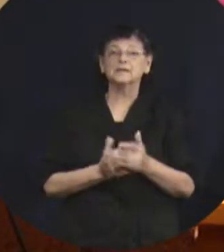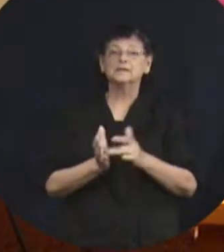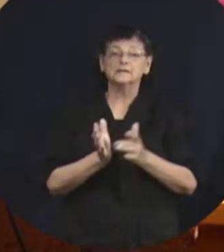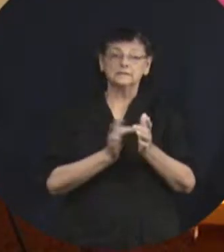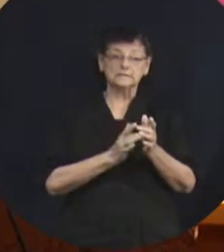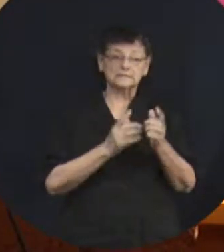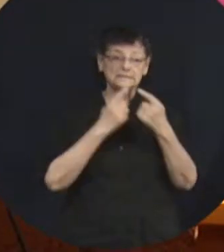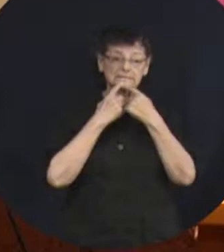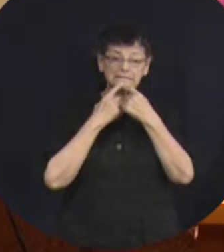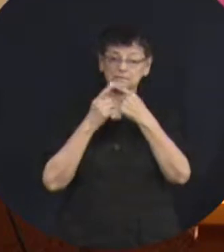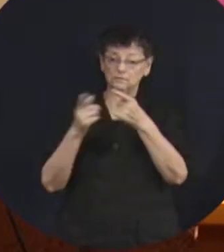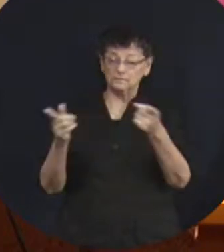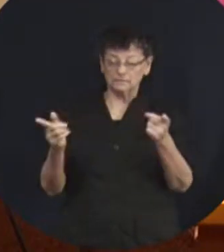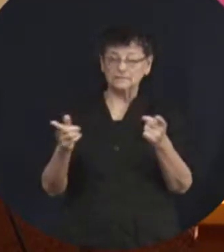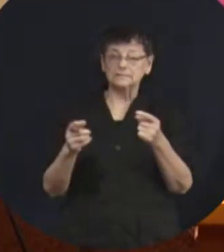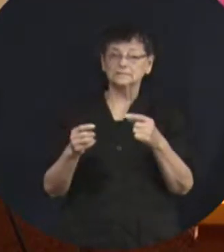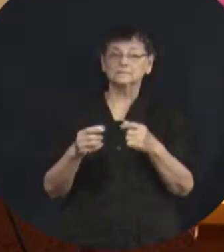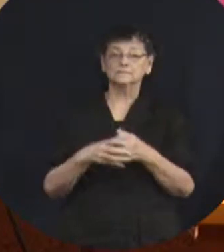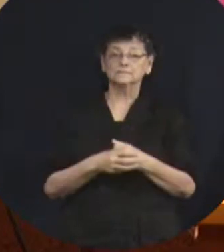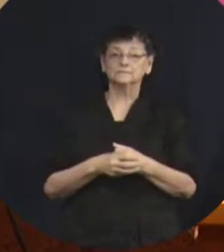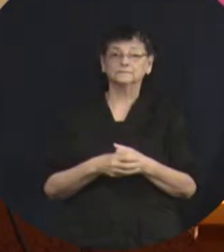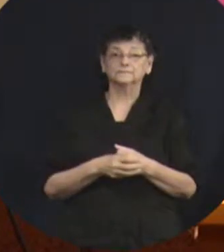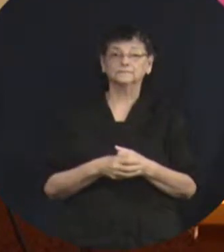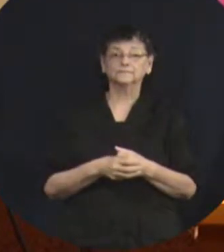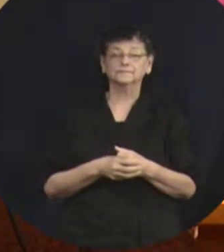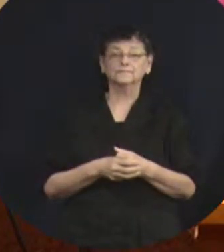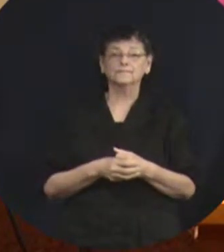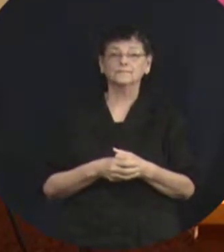Jesús les hizo este comentario.